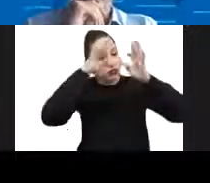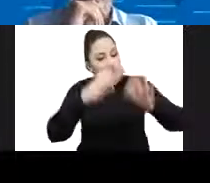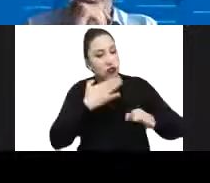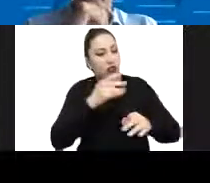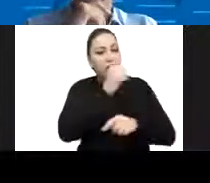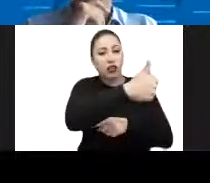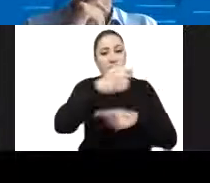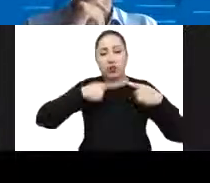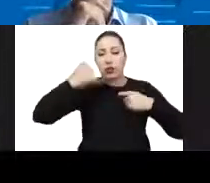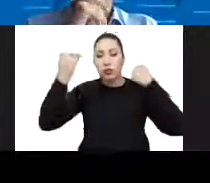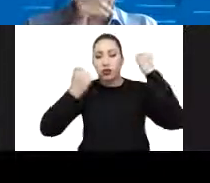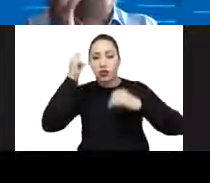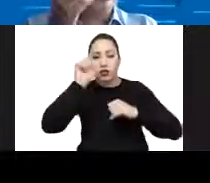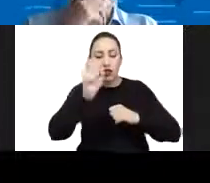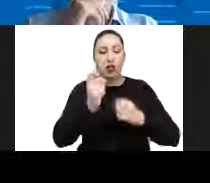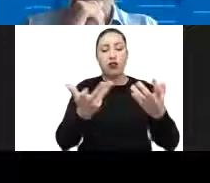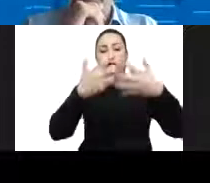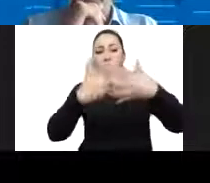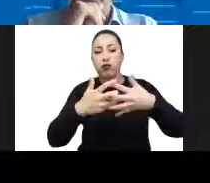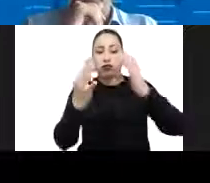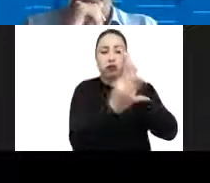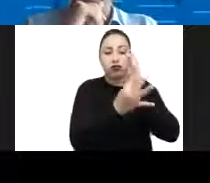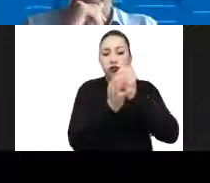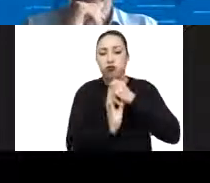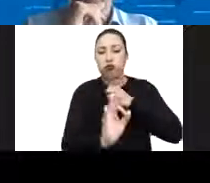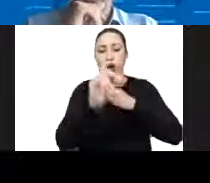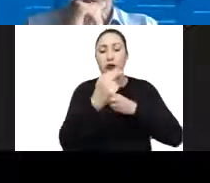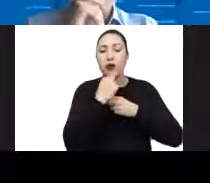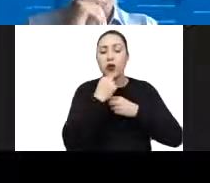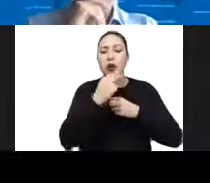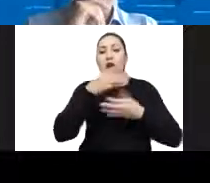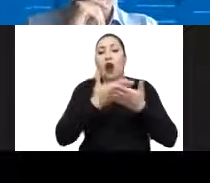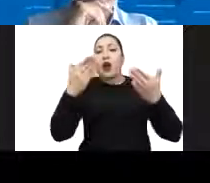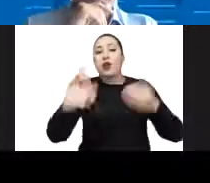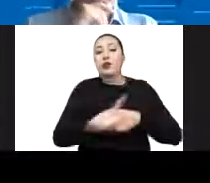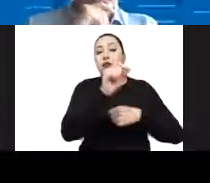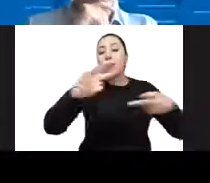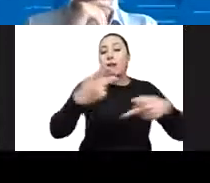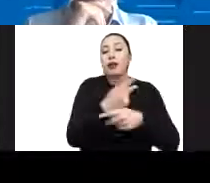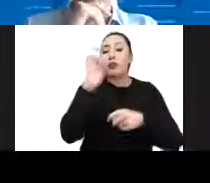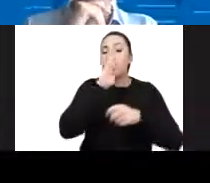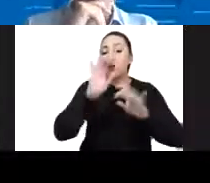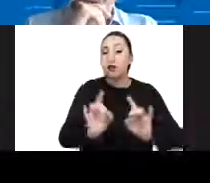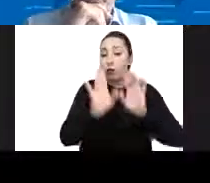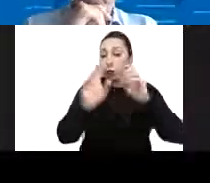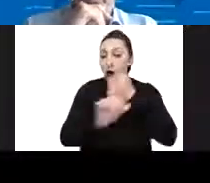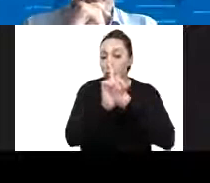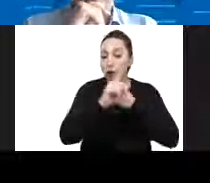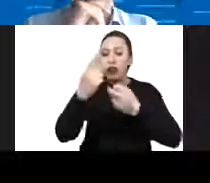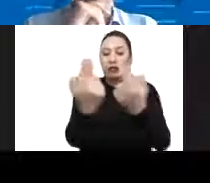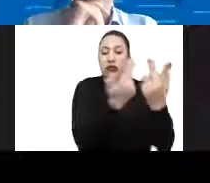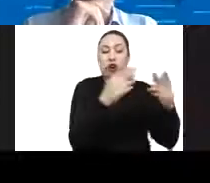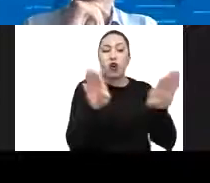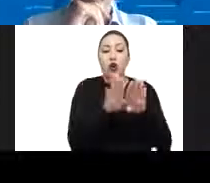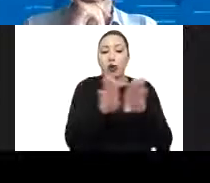la hidráulica, bajo qué condiciones ese sistema se puede quebrar. Entender muy bien cuál es todo el sistema. El